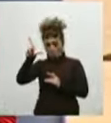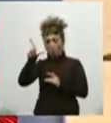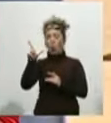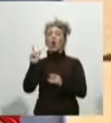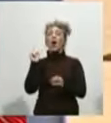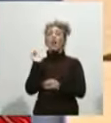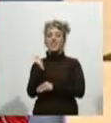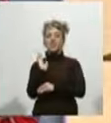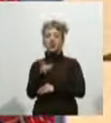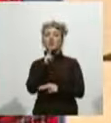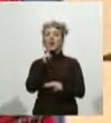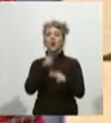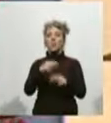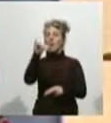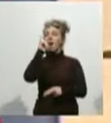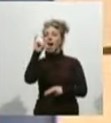Pasaje a la India.